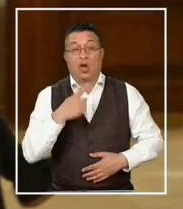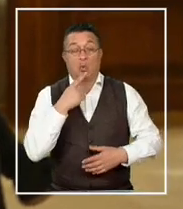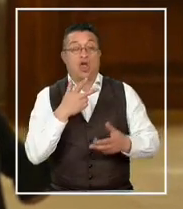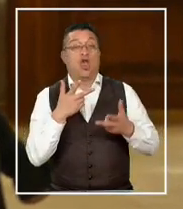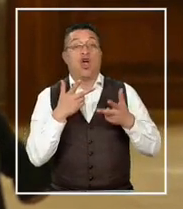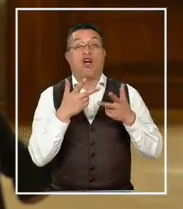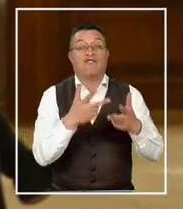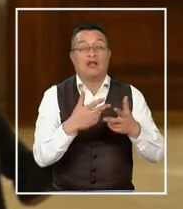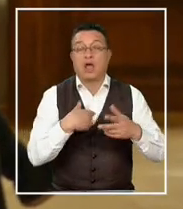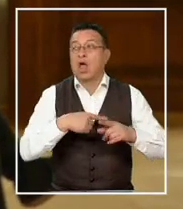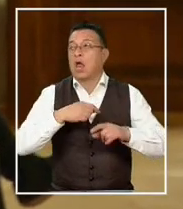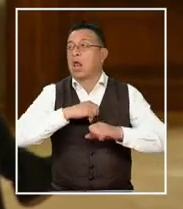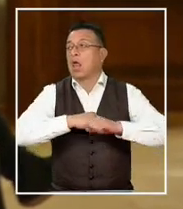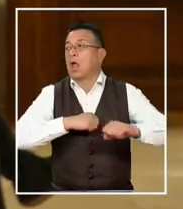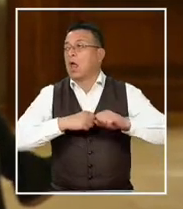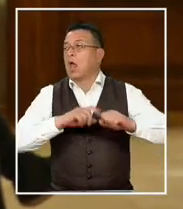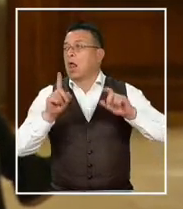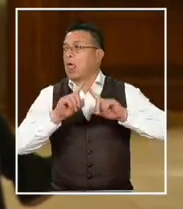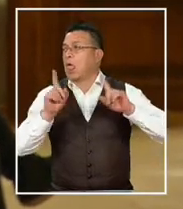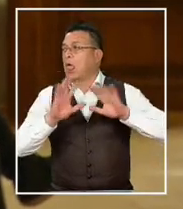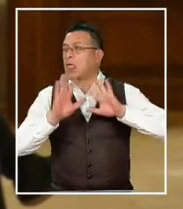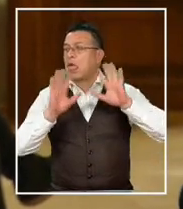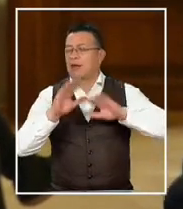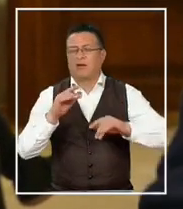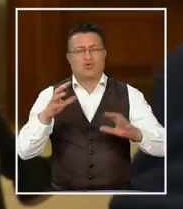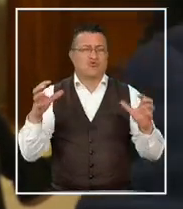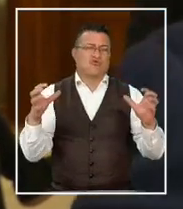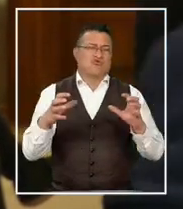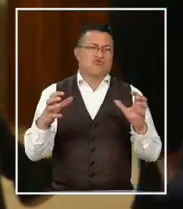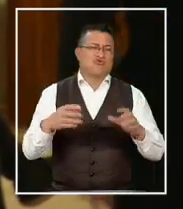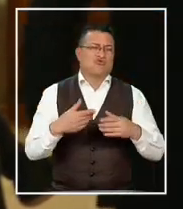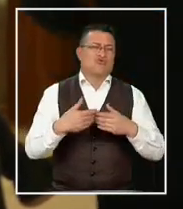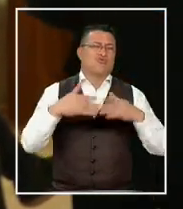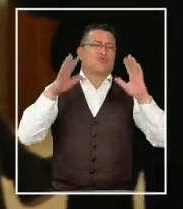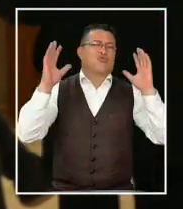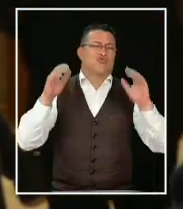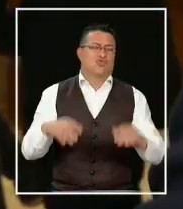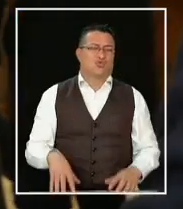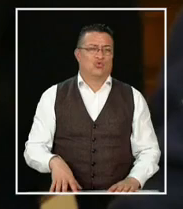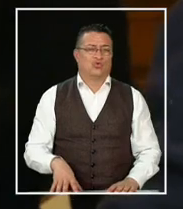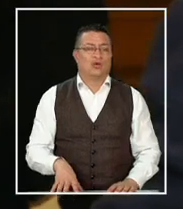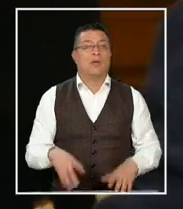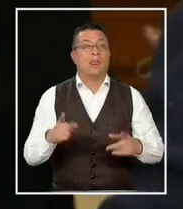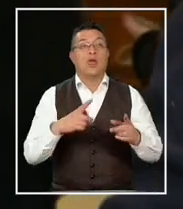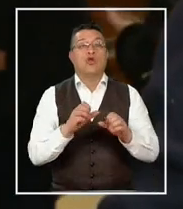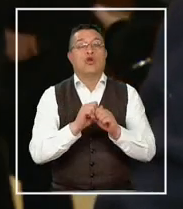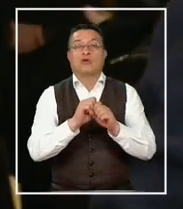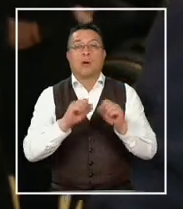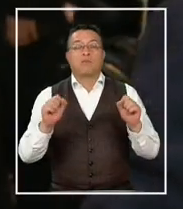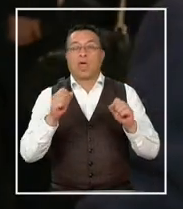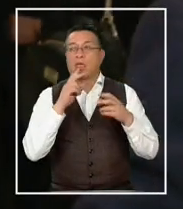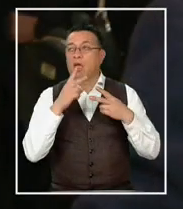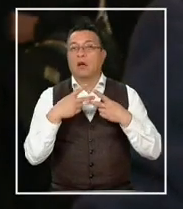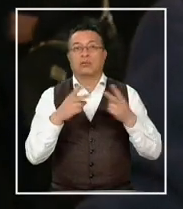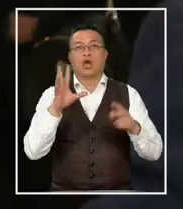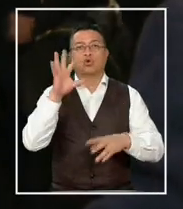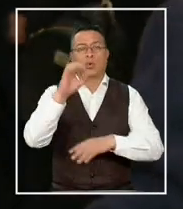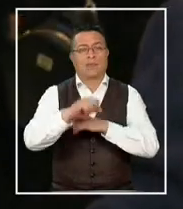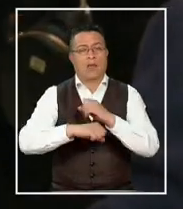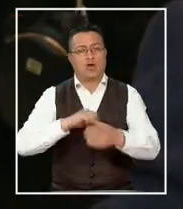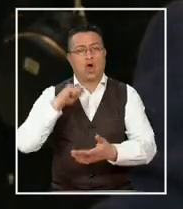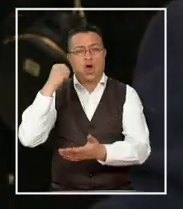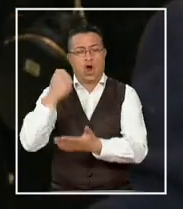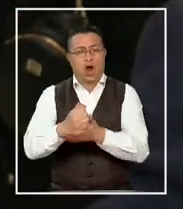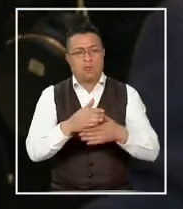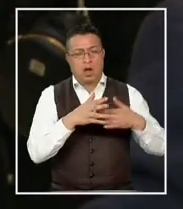ofensiva negacionista es brutal. Y el problema es que no se puede instalar a 50 años del